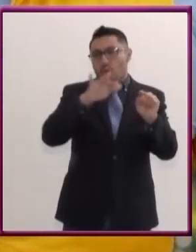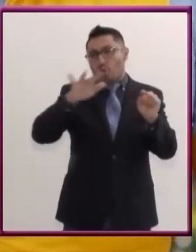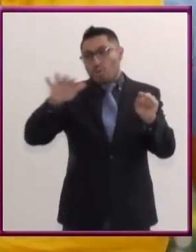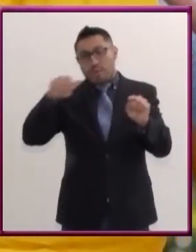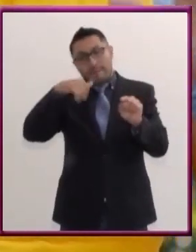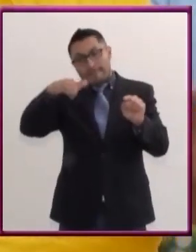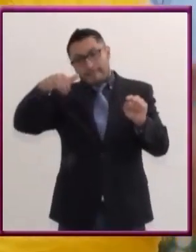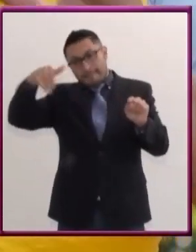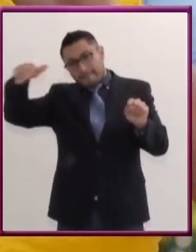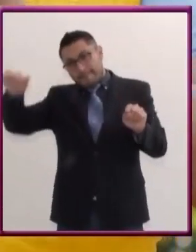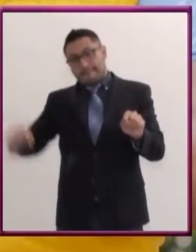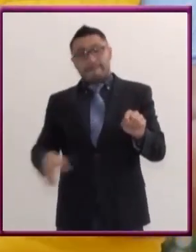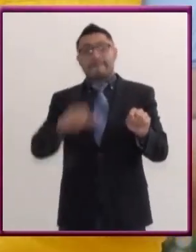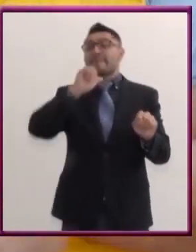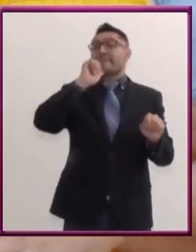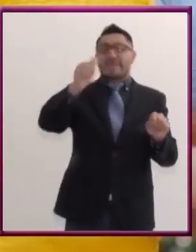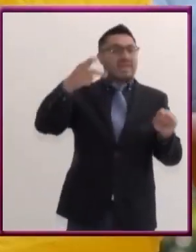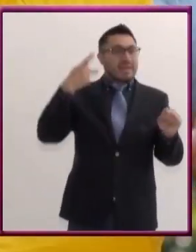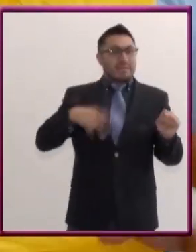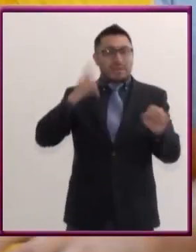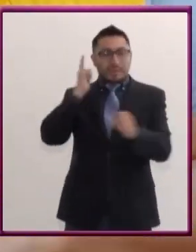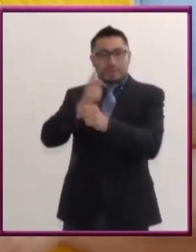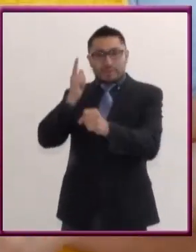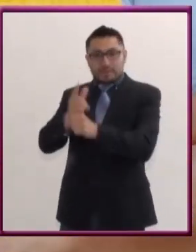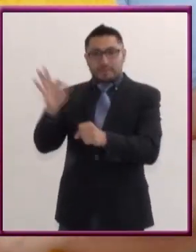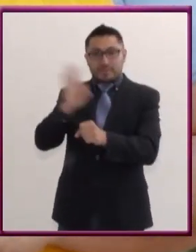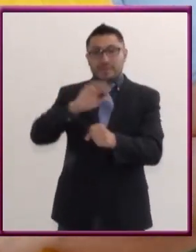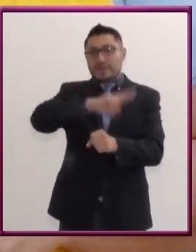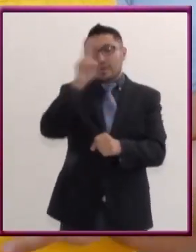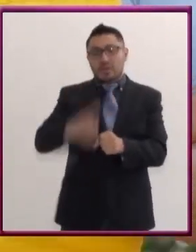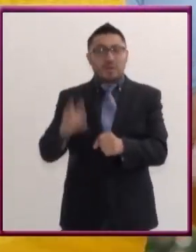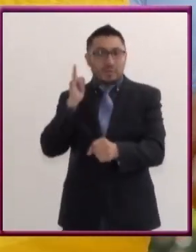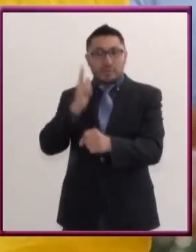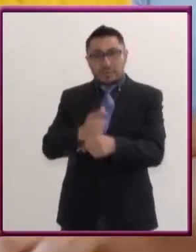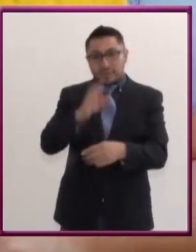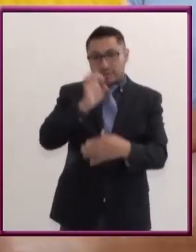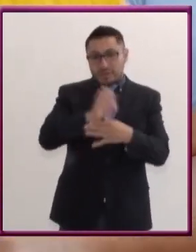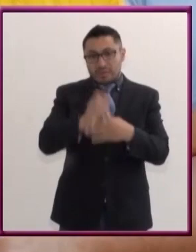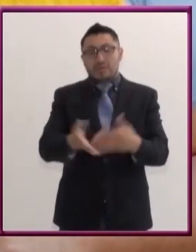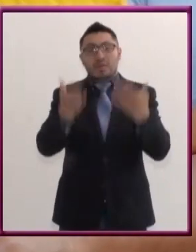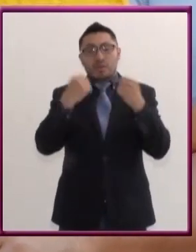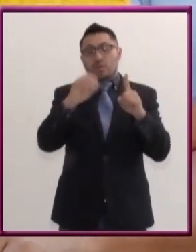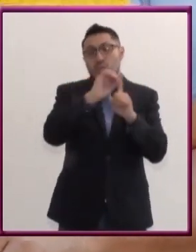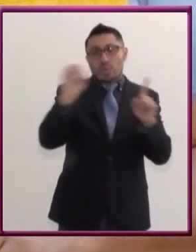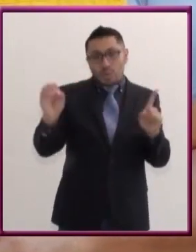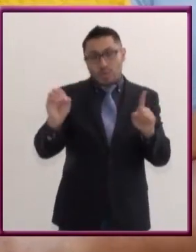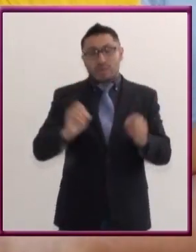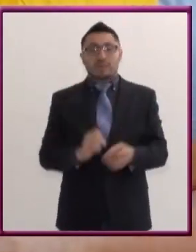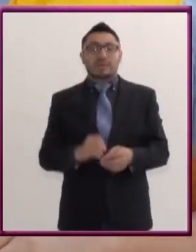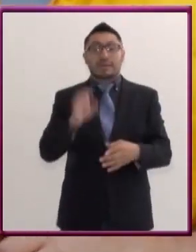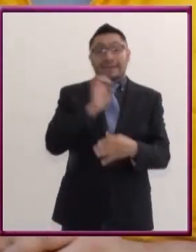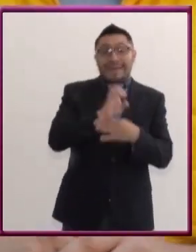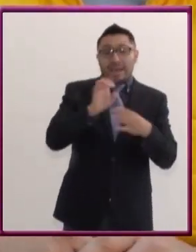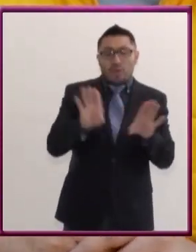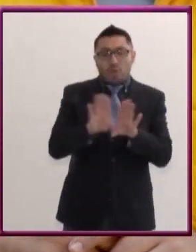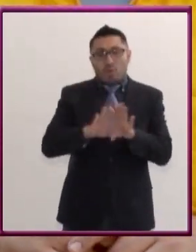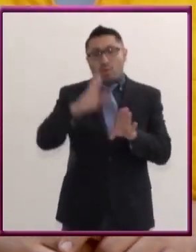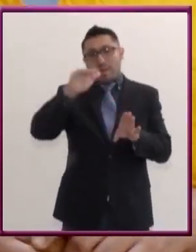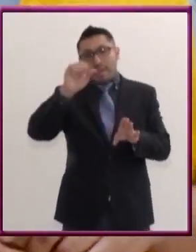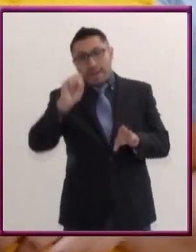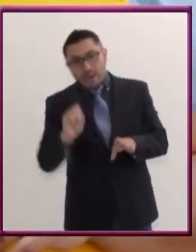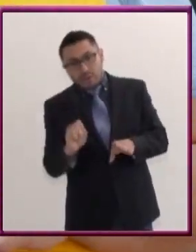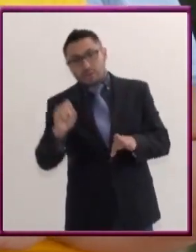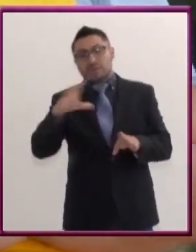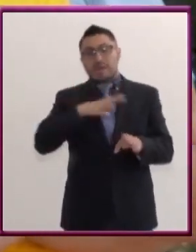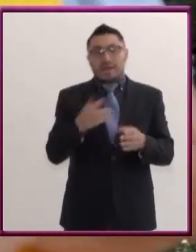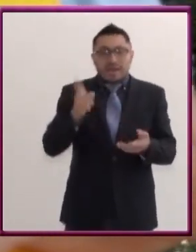podido predecir qué número sigue, tal vez nunca se pueda pronosticar, entonces no hay patrón. Entonces, como es caótica